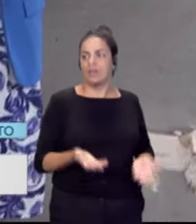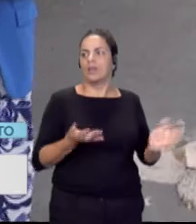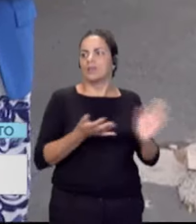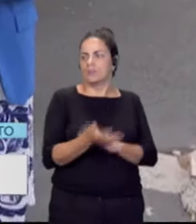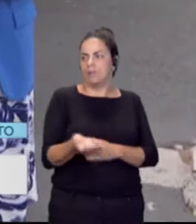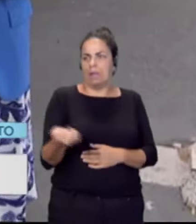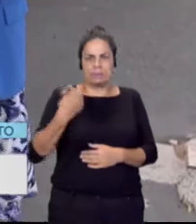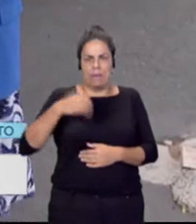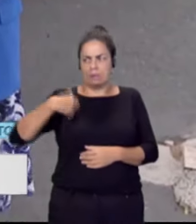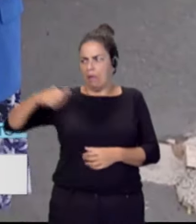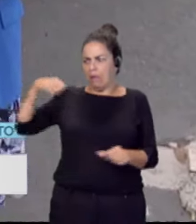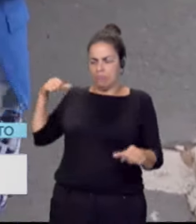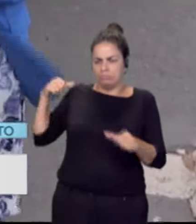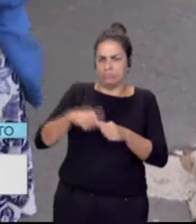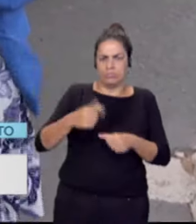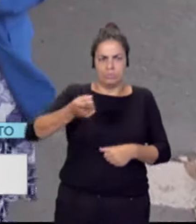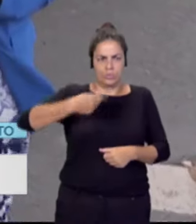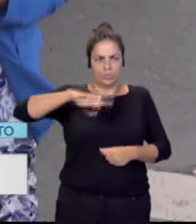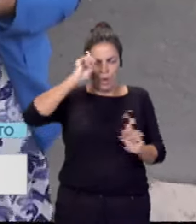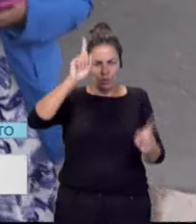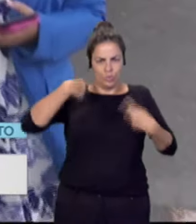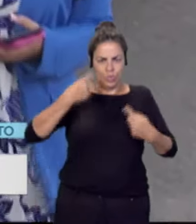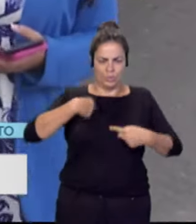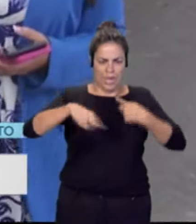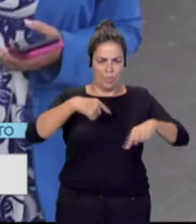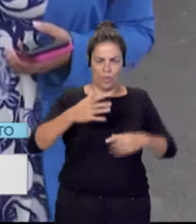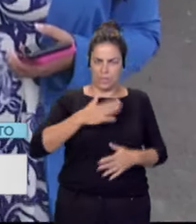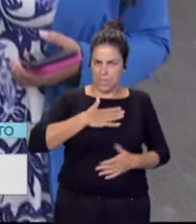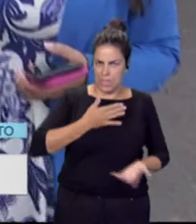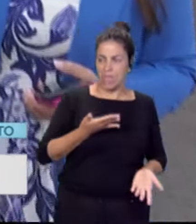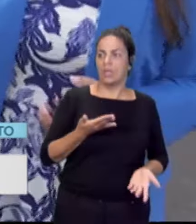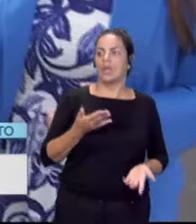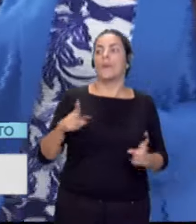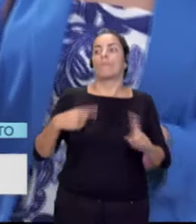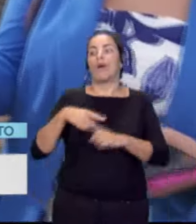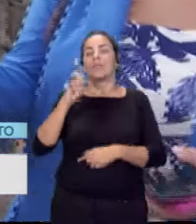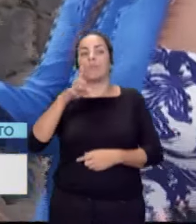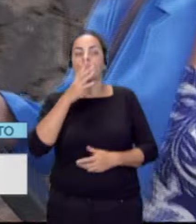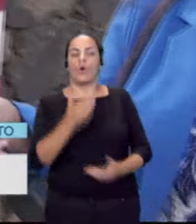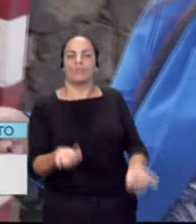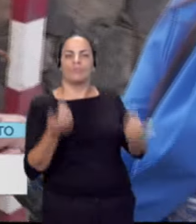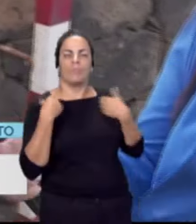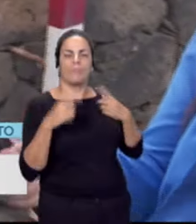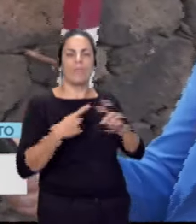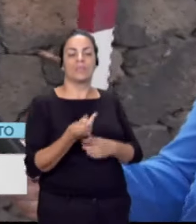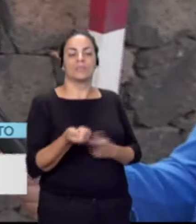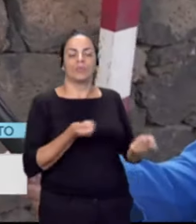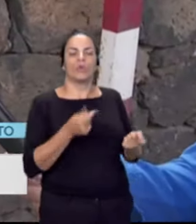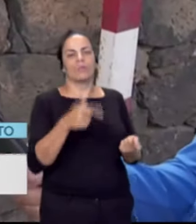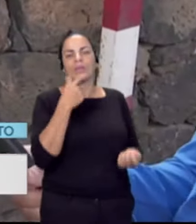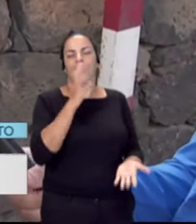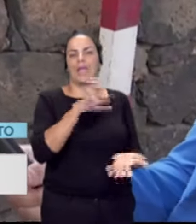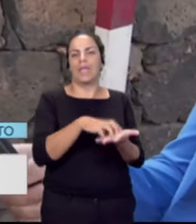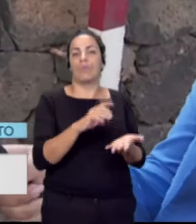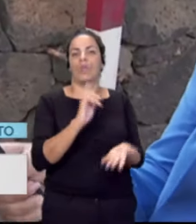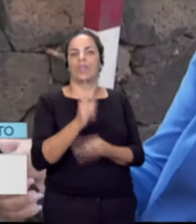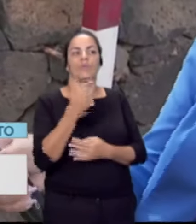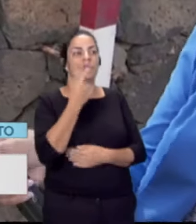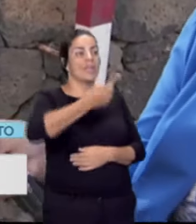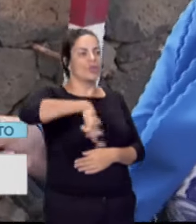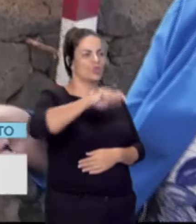nos desplazábamos con nuestros propios medios. Aparte de la responsabilidad y el control que el equipo directivo dice no tener al estar aquí nosotros en la